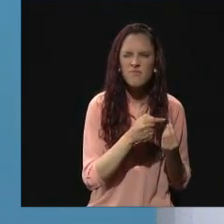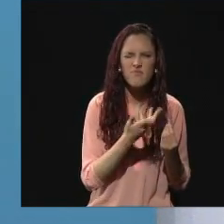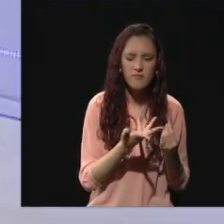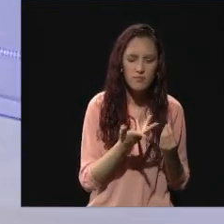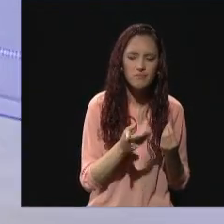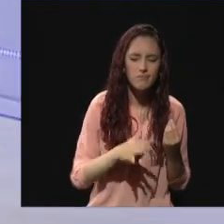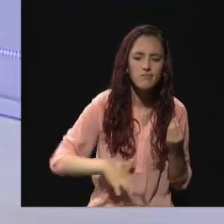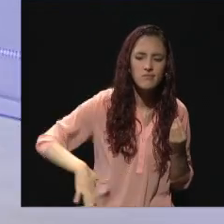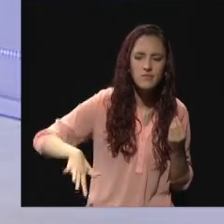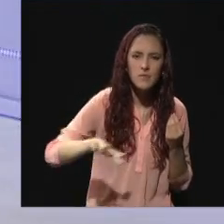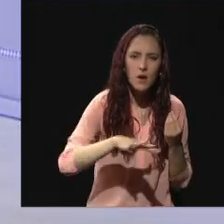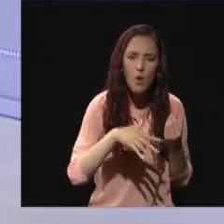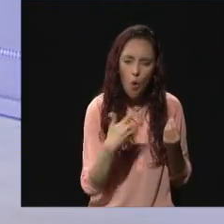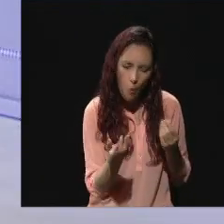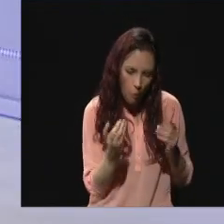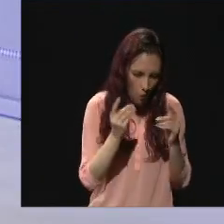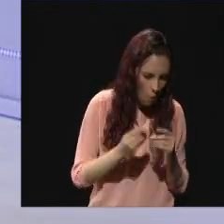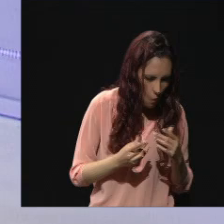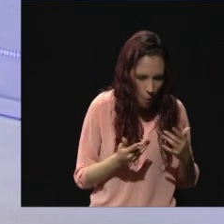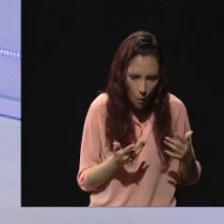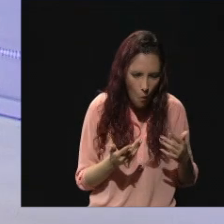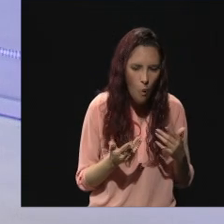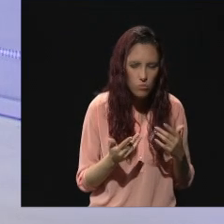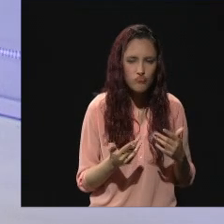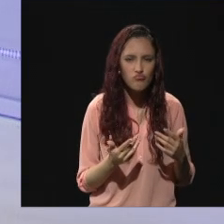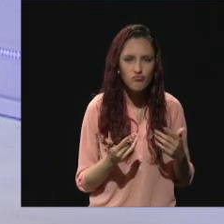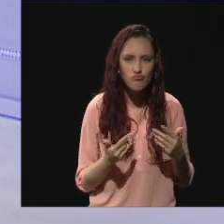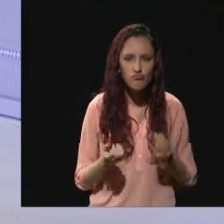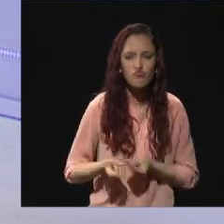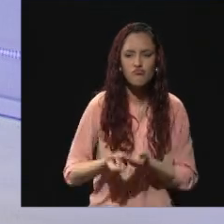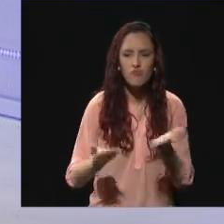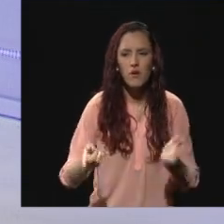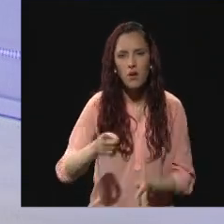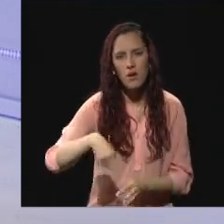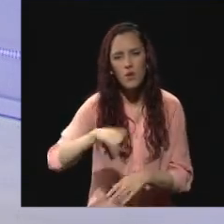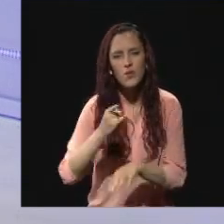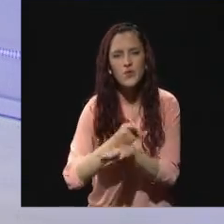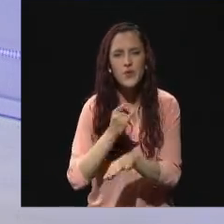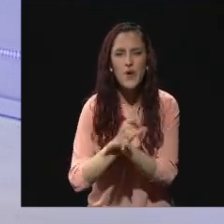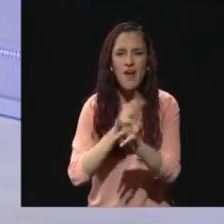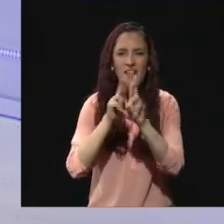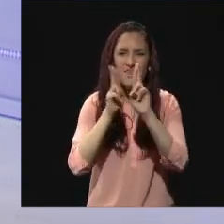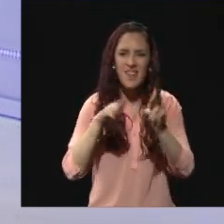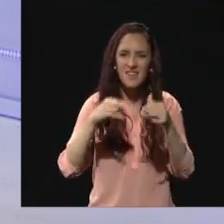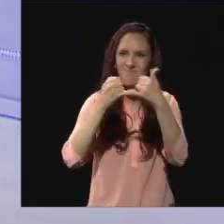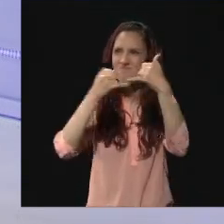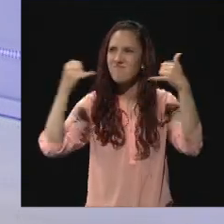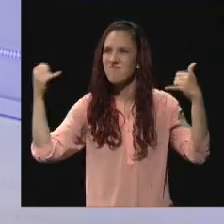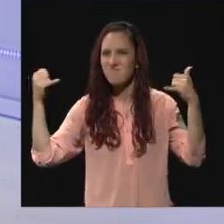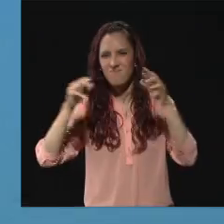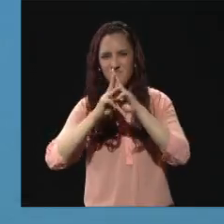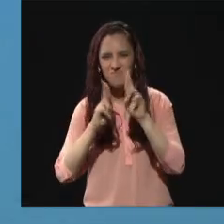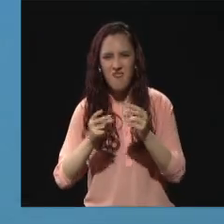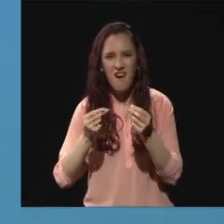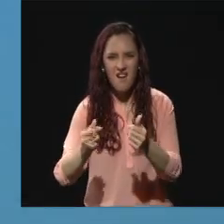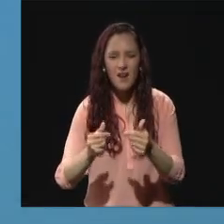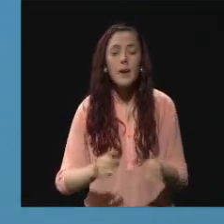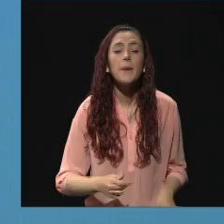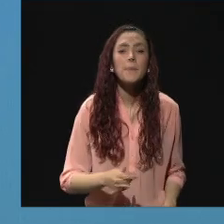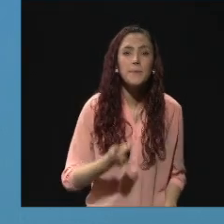decir definir la posibilidad de ofertar banda ancha en el país lo que hicimos fue